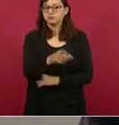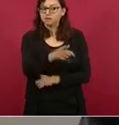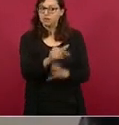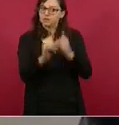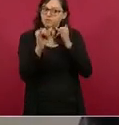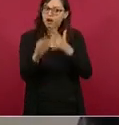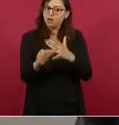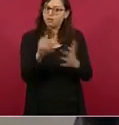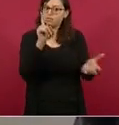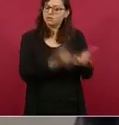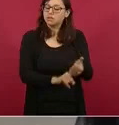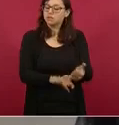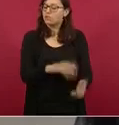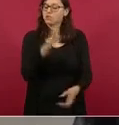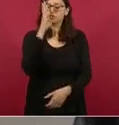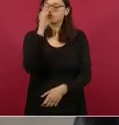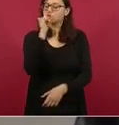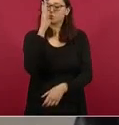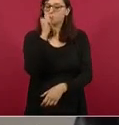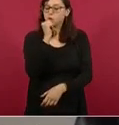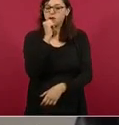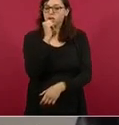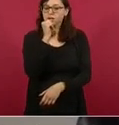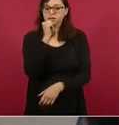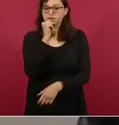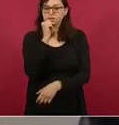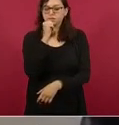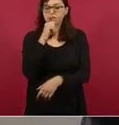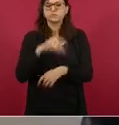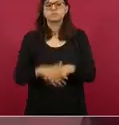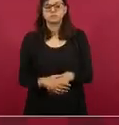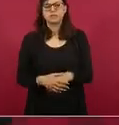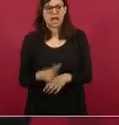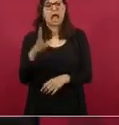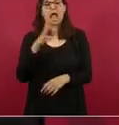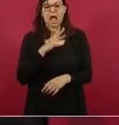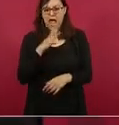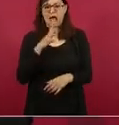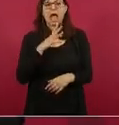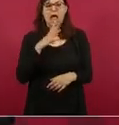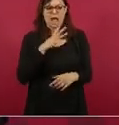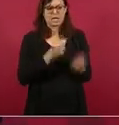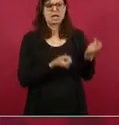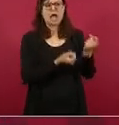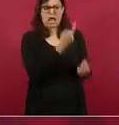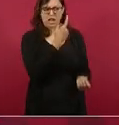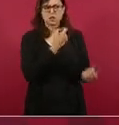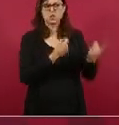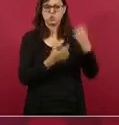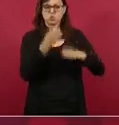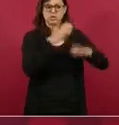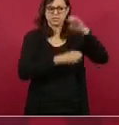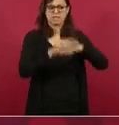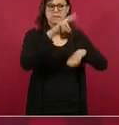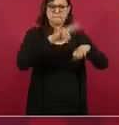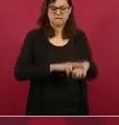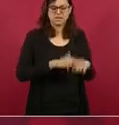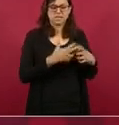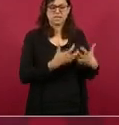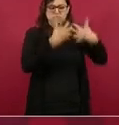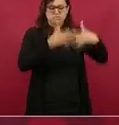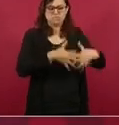Con esas características, no es una empresa que produce acero y que